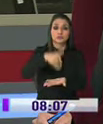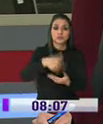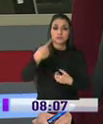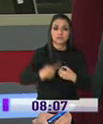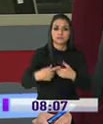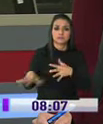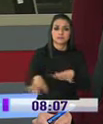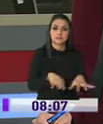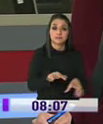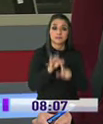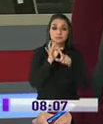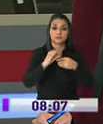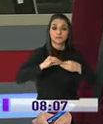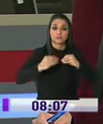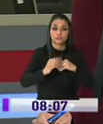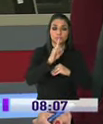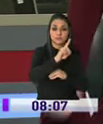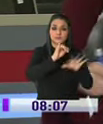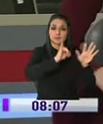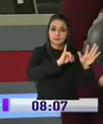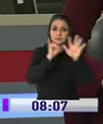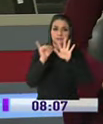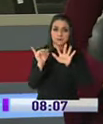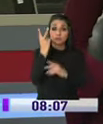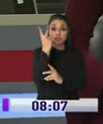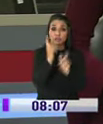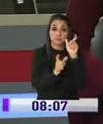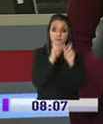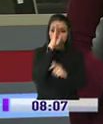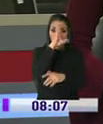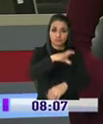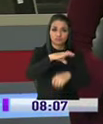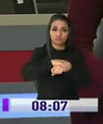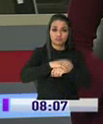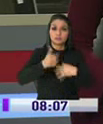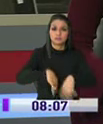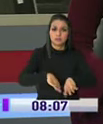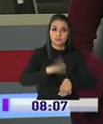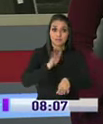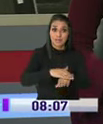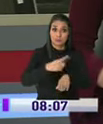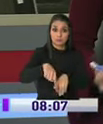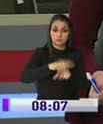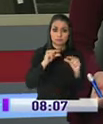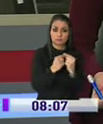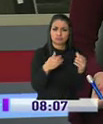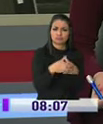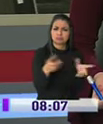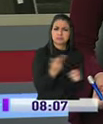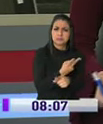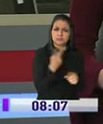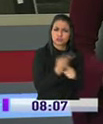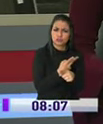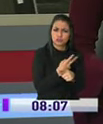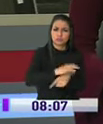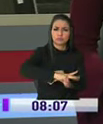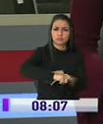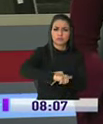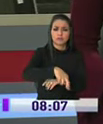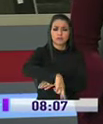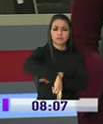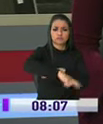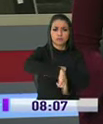Fortaleza 166, en el que 12 personas fueron detenidas. Presuntamente ellos conformaban una banda organizada que se dedicaba al robo de accesorios de